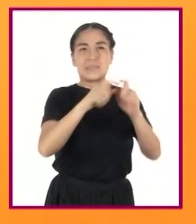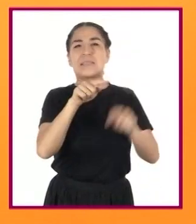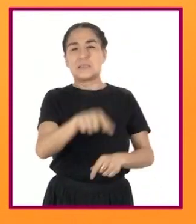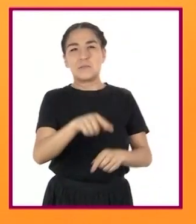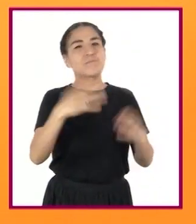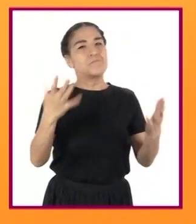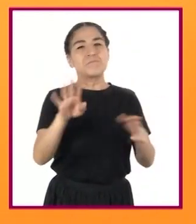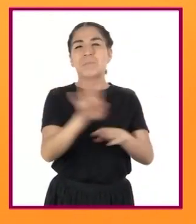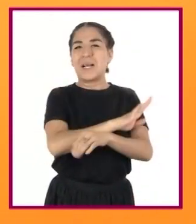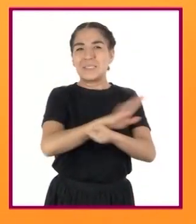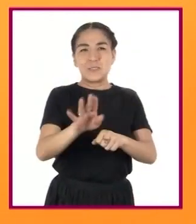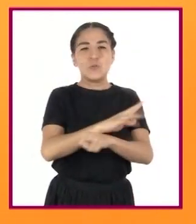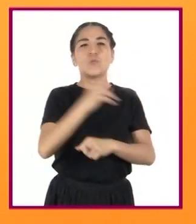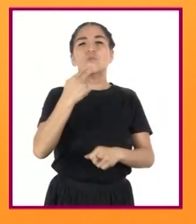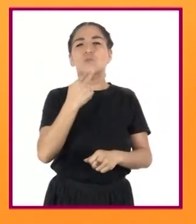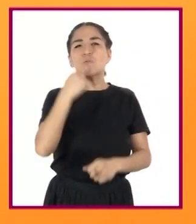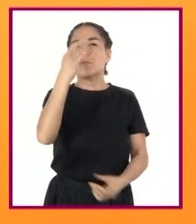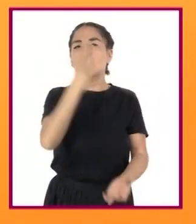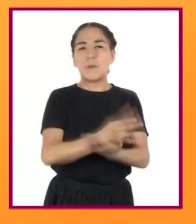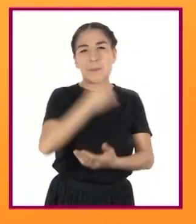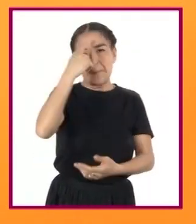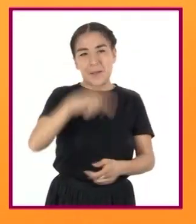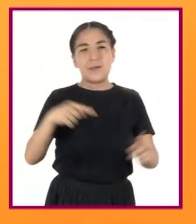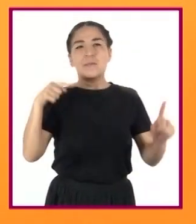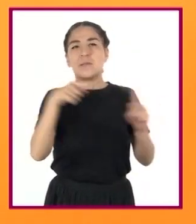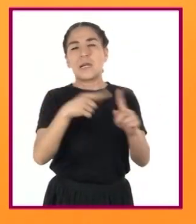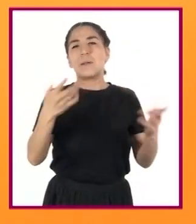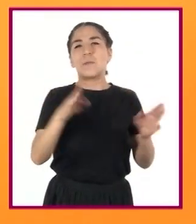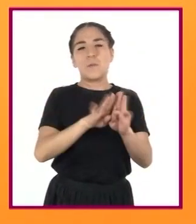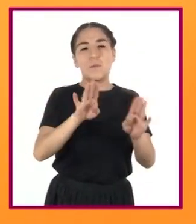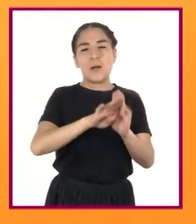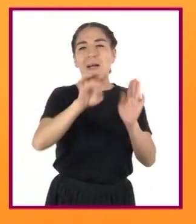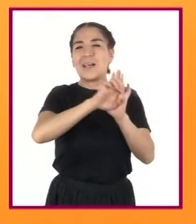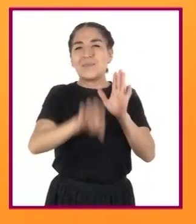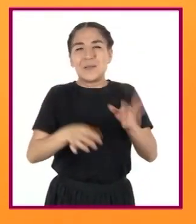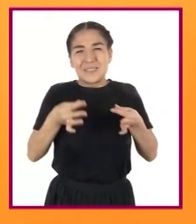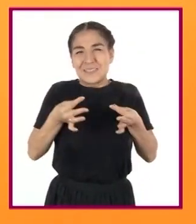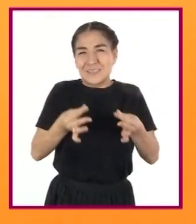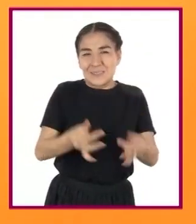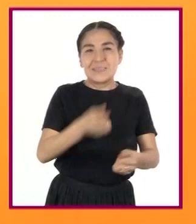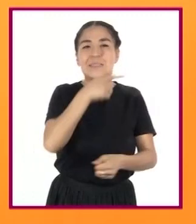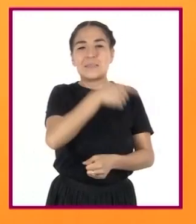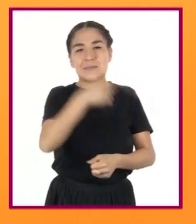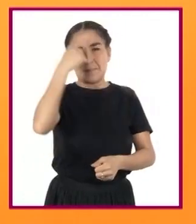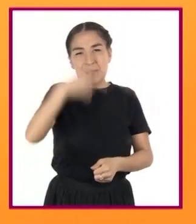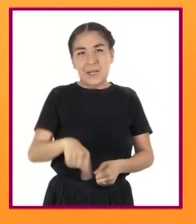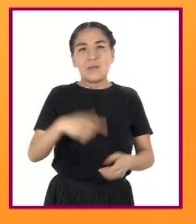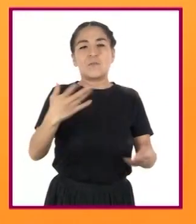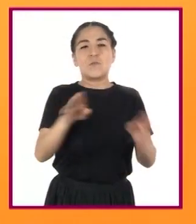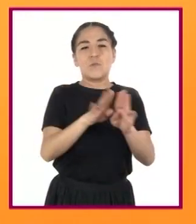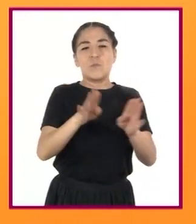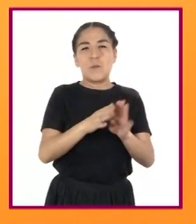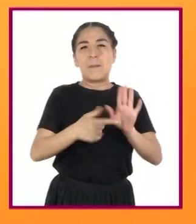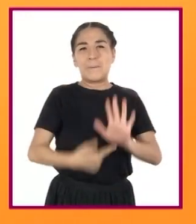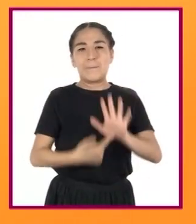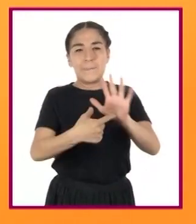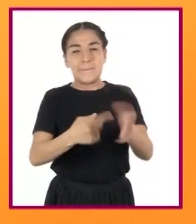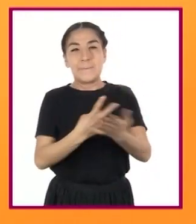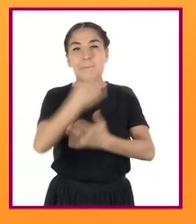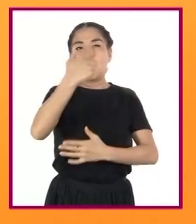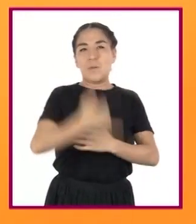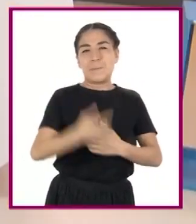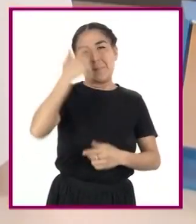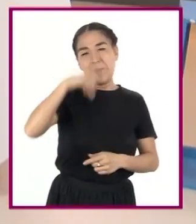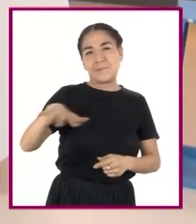muy básico que se use solo para referencia o modelos muy detallados para la promoción o presentación de proyectos